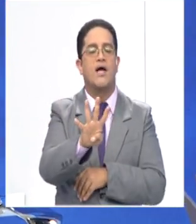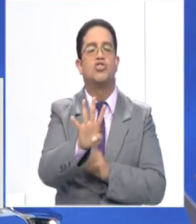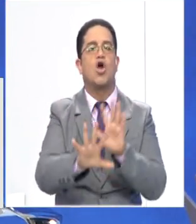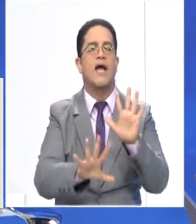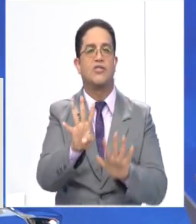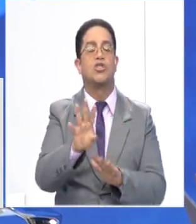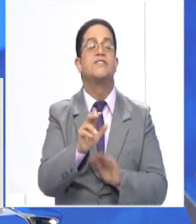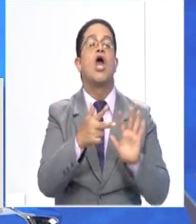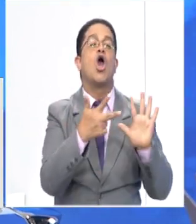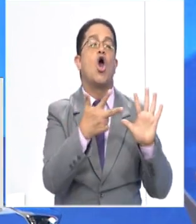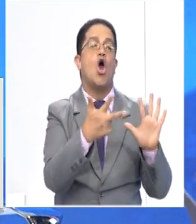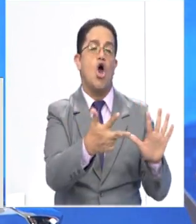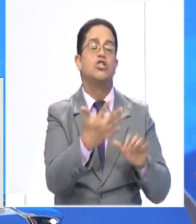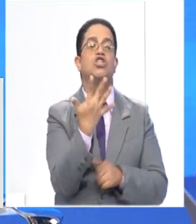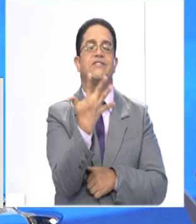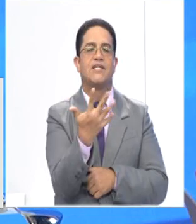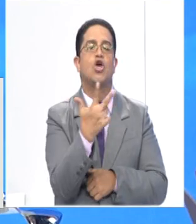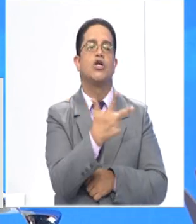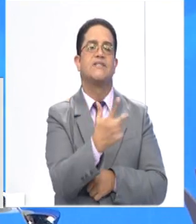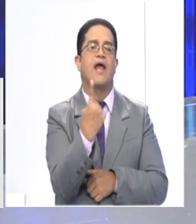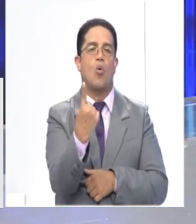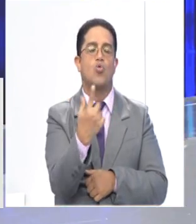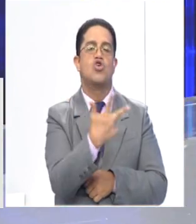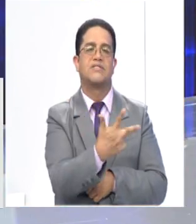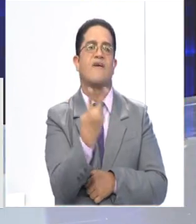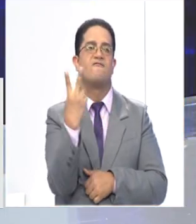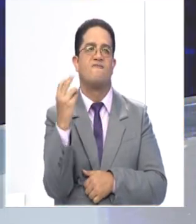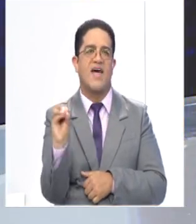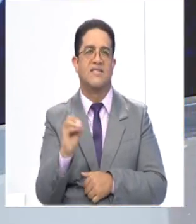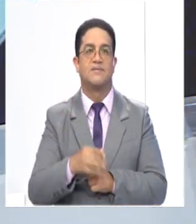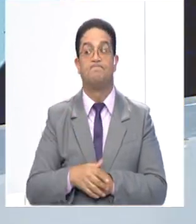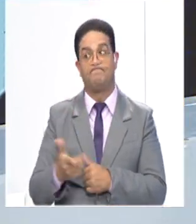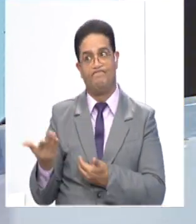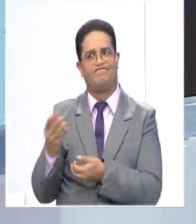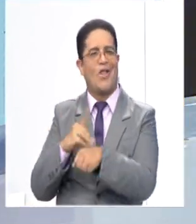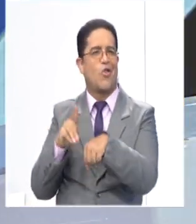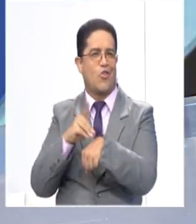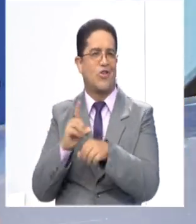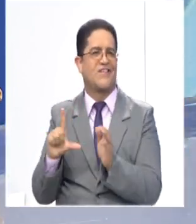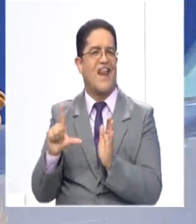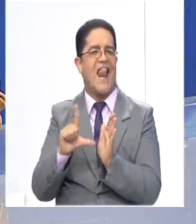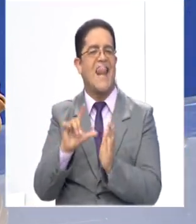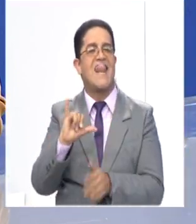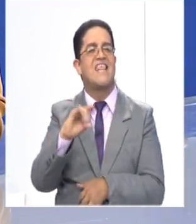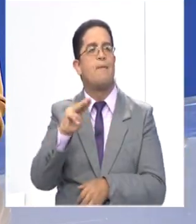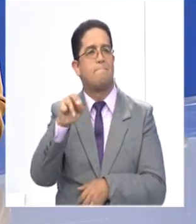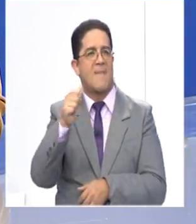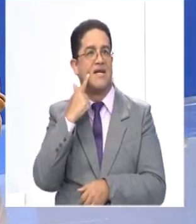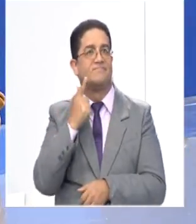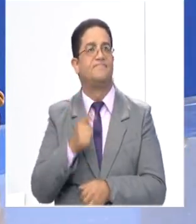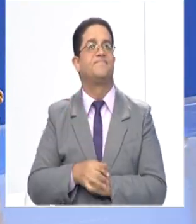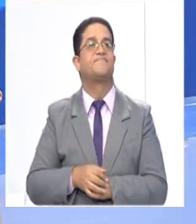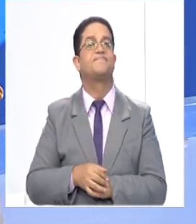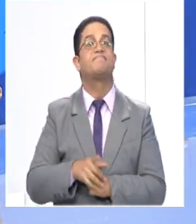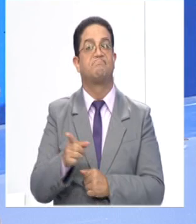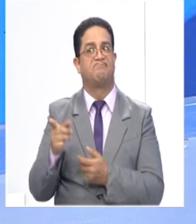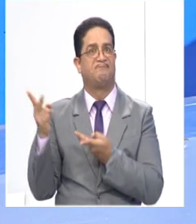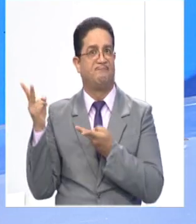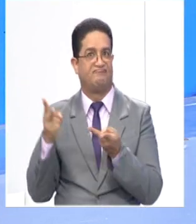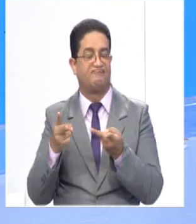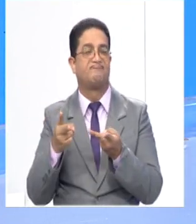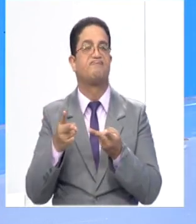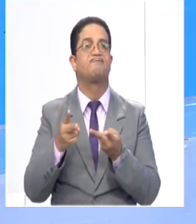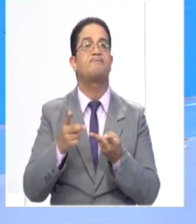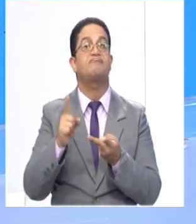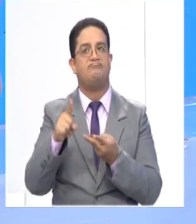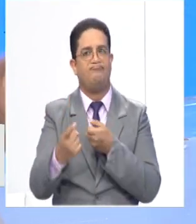0414-8531-320. Gracias por estar con nosotros. Gracias a ti, Daniela. La doctora Yoxibel Lima nos estuvo acompañando, médico infectólogo, @tumedicoenlinea, así le consiguen